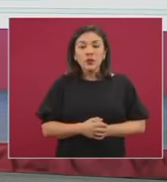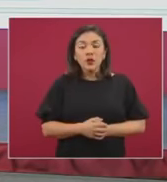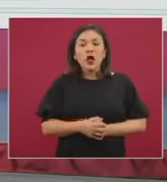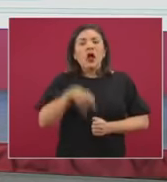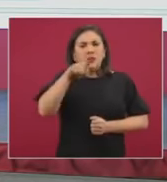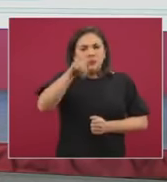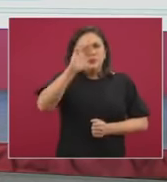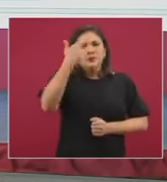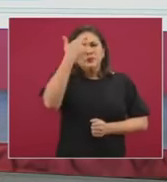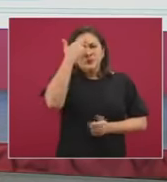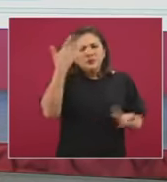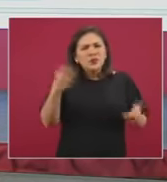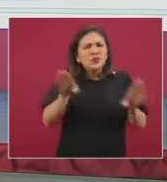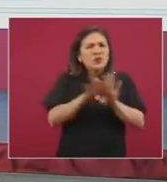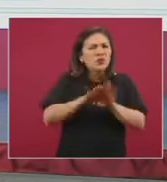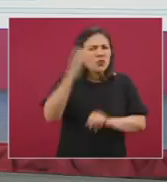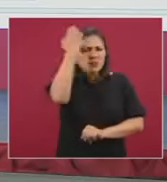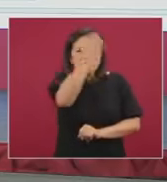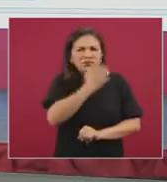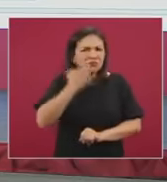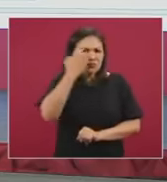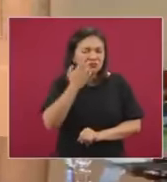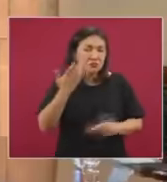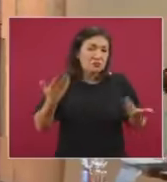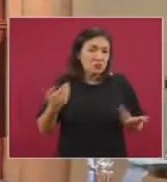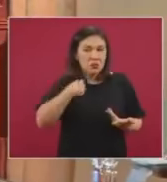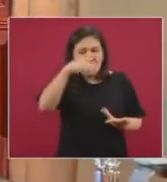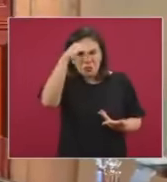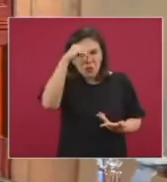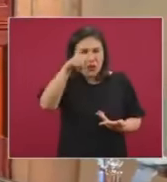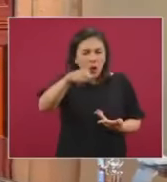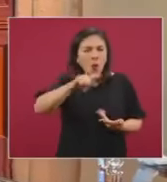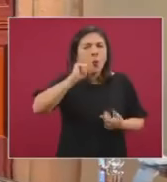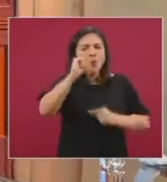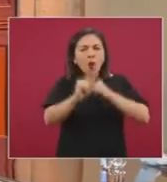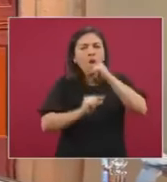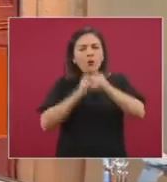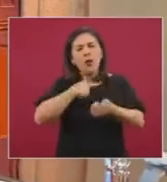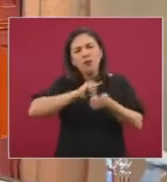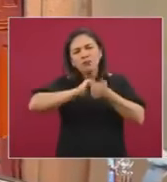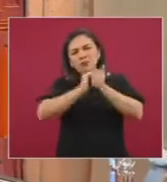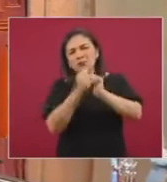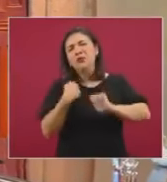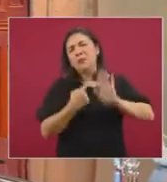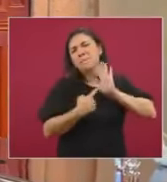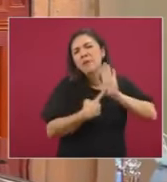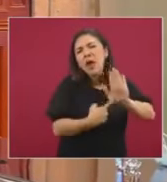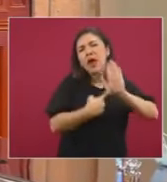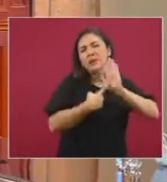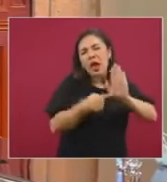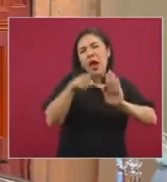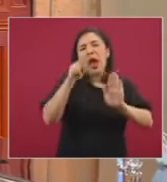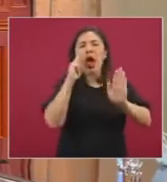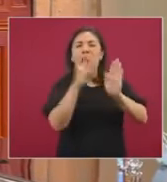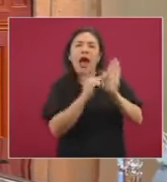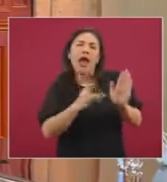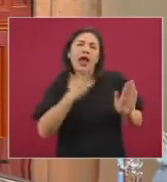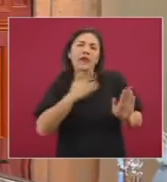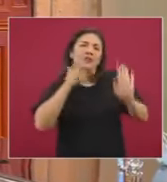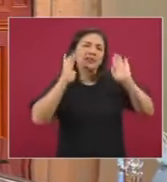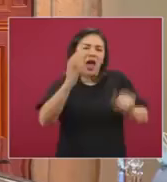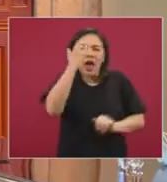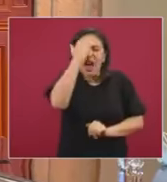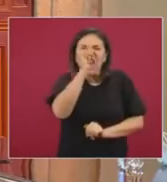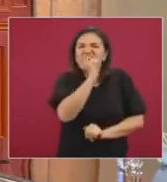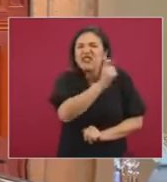Para recordar cómo es este análisis, espero que ya poco a poco, conforme vayamos presentando más, este análisis la gente tenga claro a